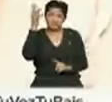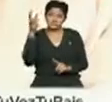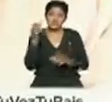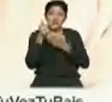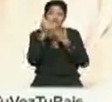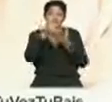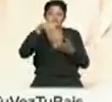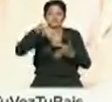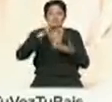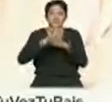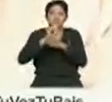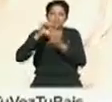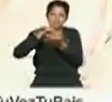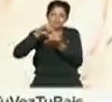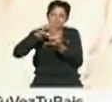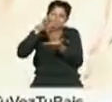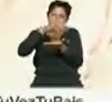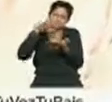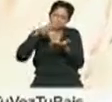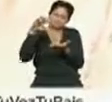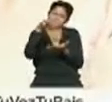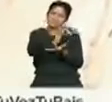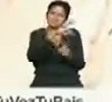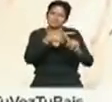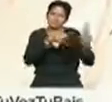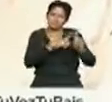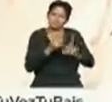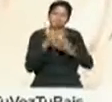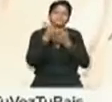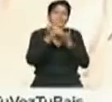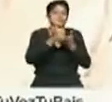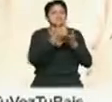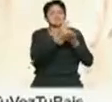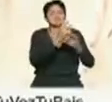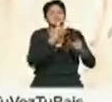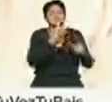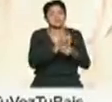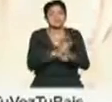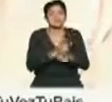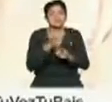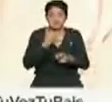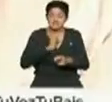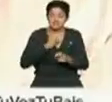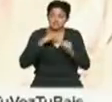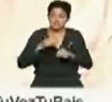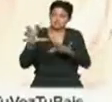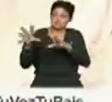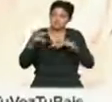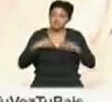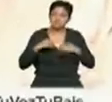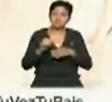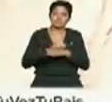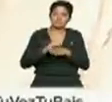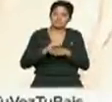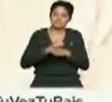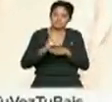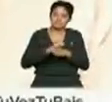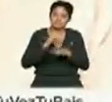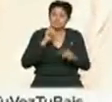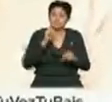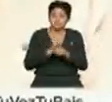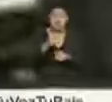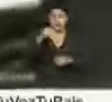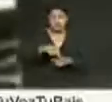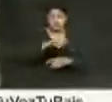Ecuador. Las propuestas que van a salir de aquí se pueden aplicar. Estamos en el centro, donde se va a producir